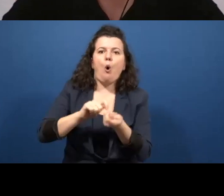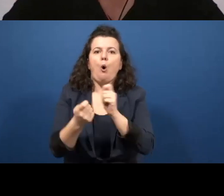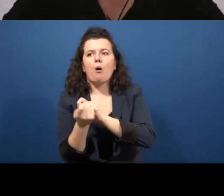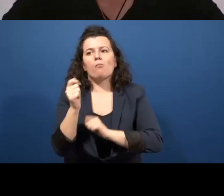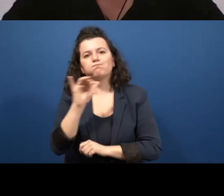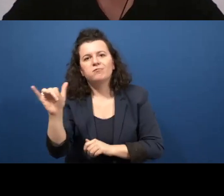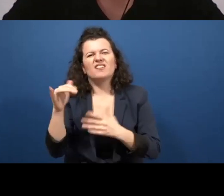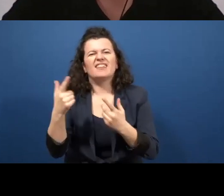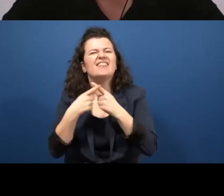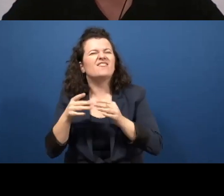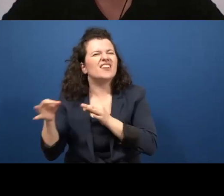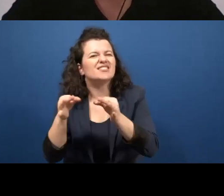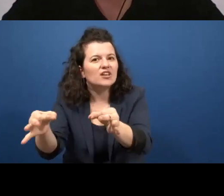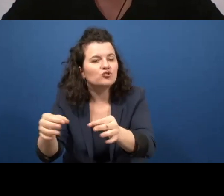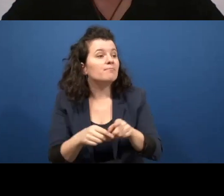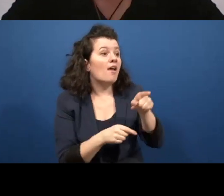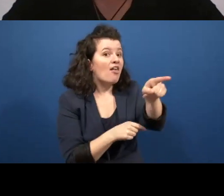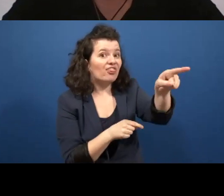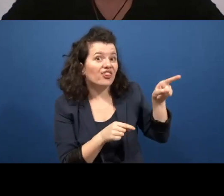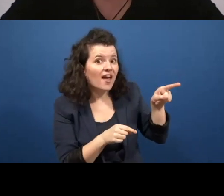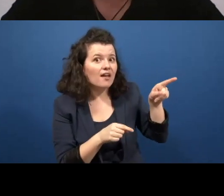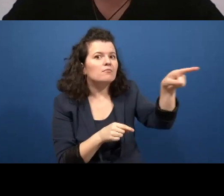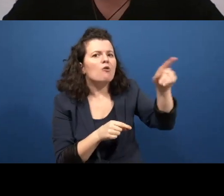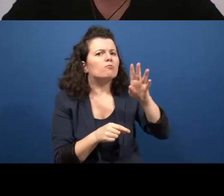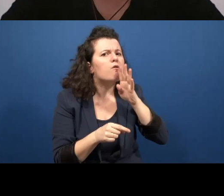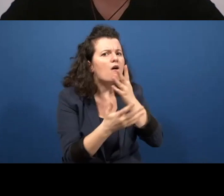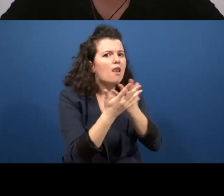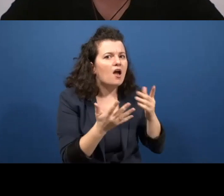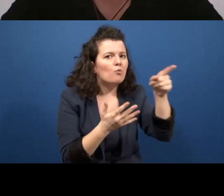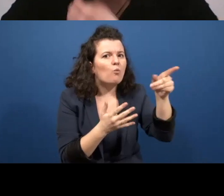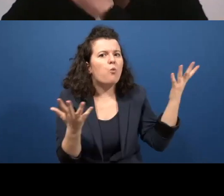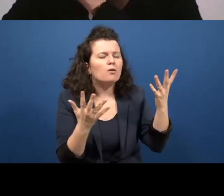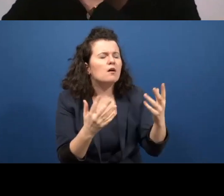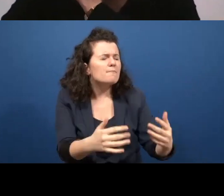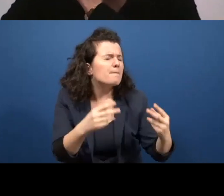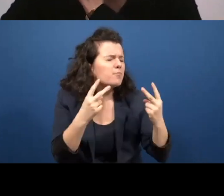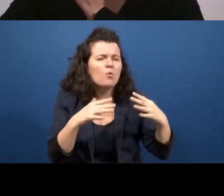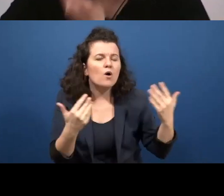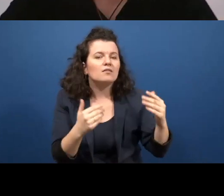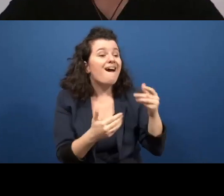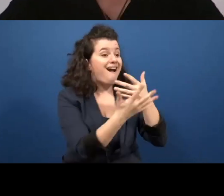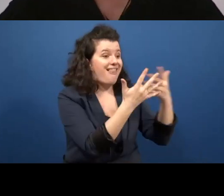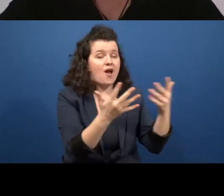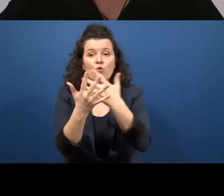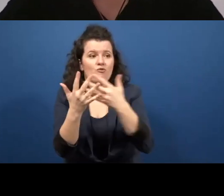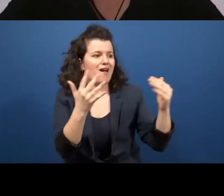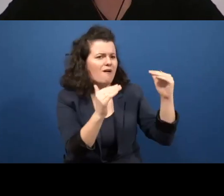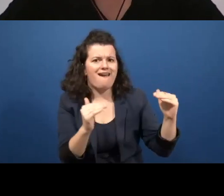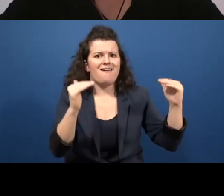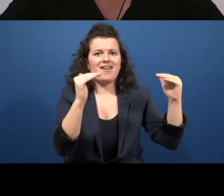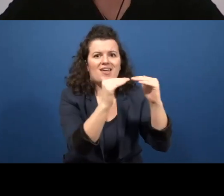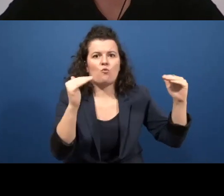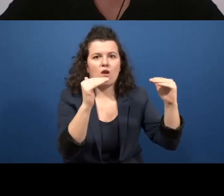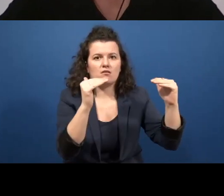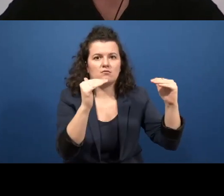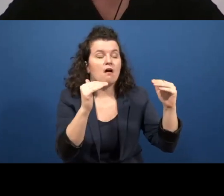orales específicamente en la interpretación de conferencias siempre se busca un equivalente. Y esto me lleva al